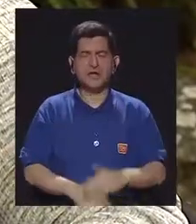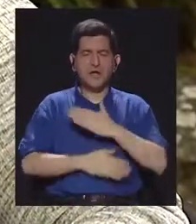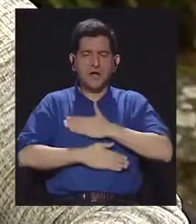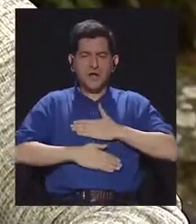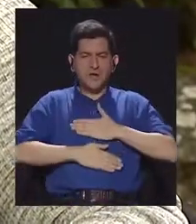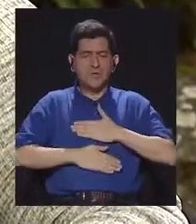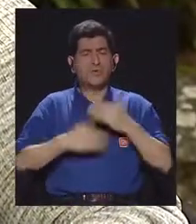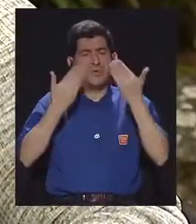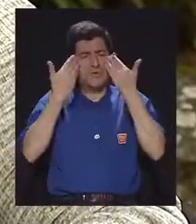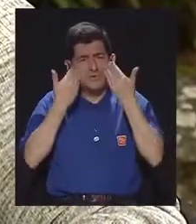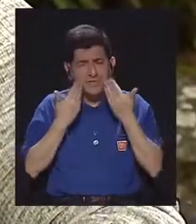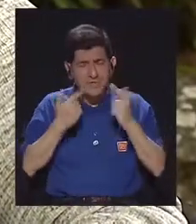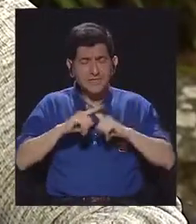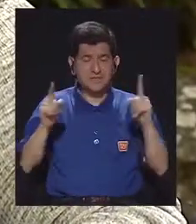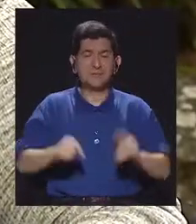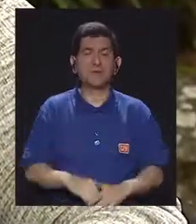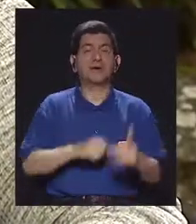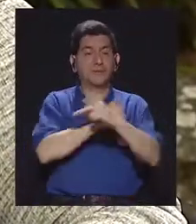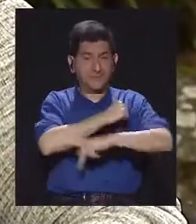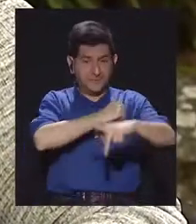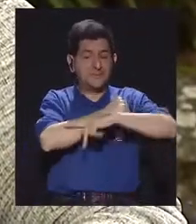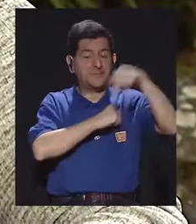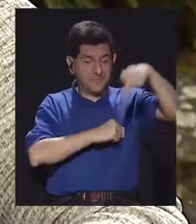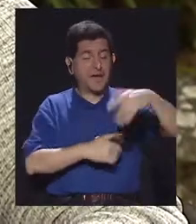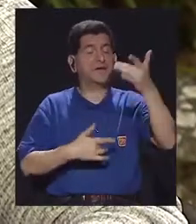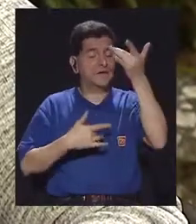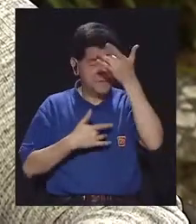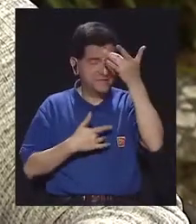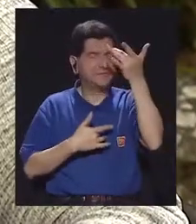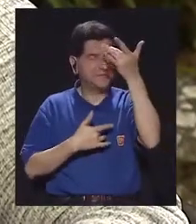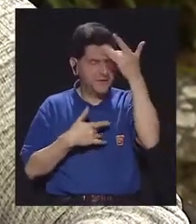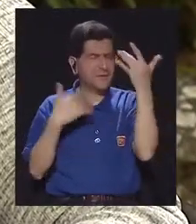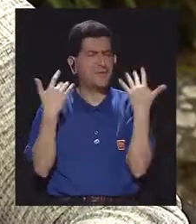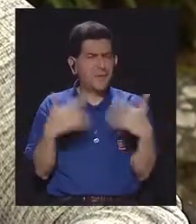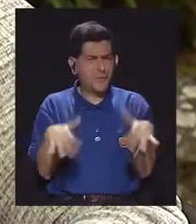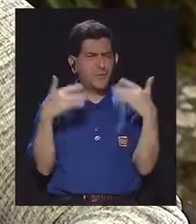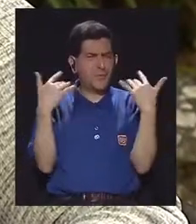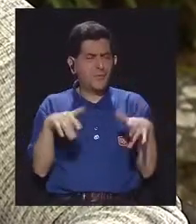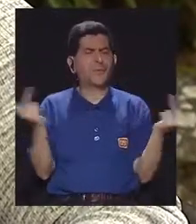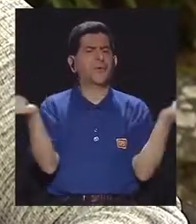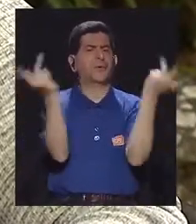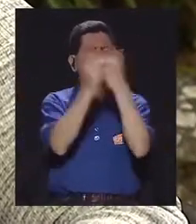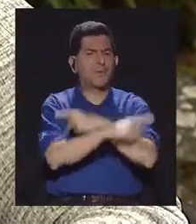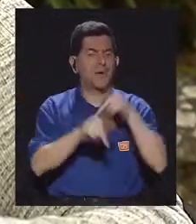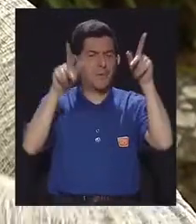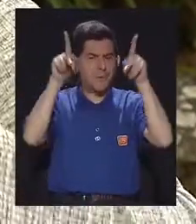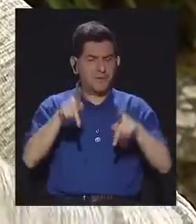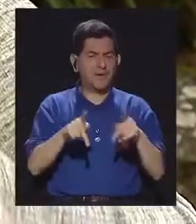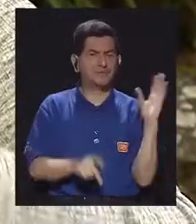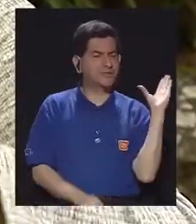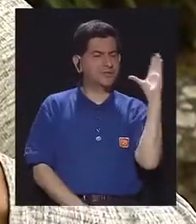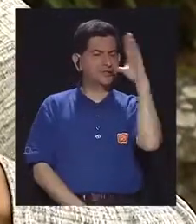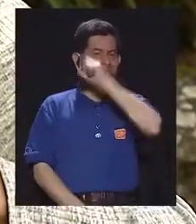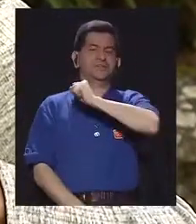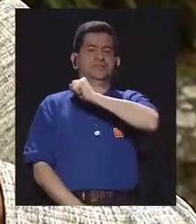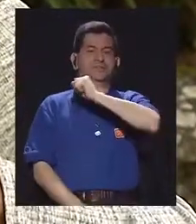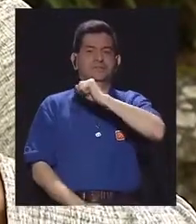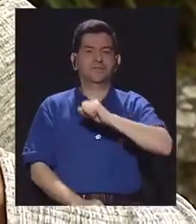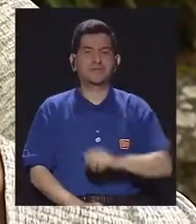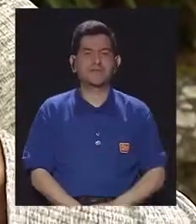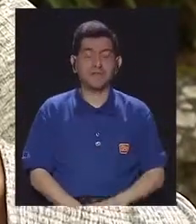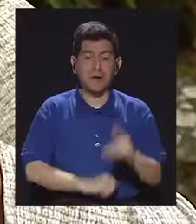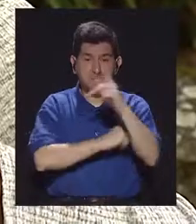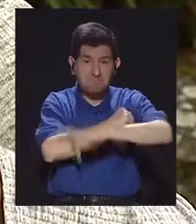es triste, pero somos un país enfermo. Somos un país muy enfermo, y lo peor de todo es que la gente no se está dando cuenta de